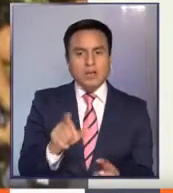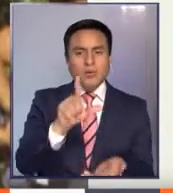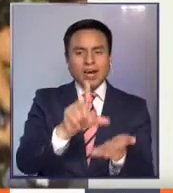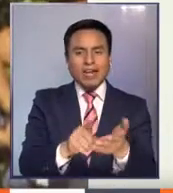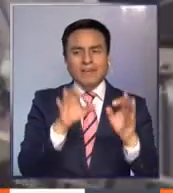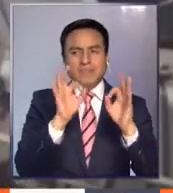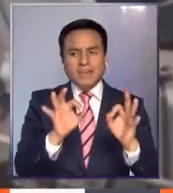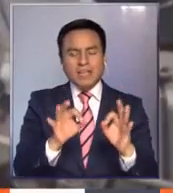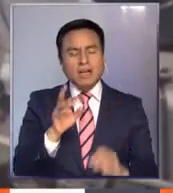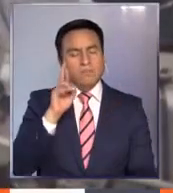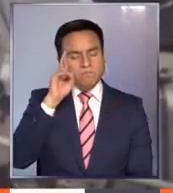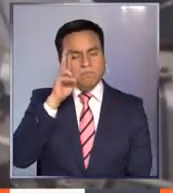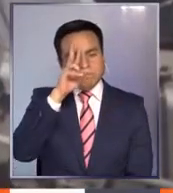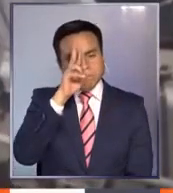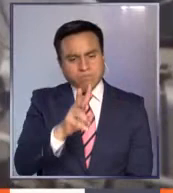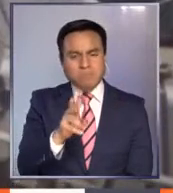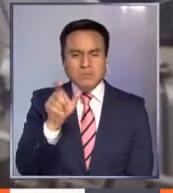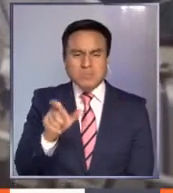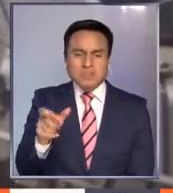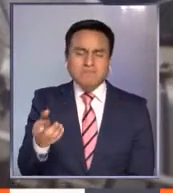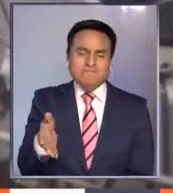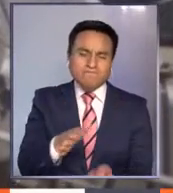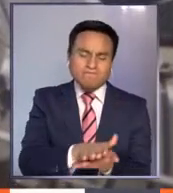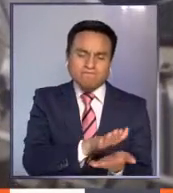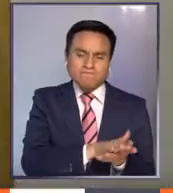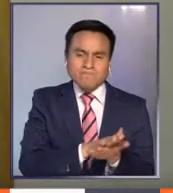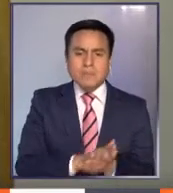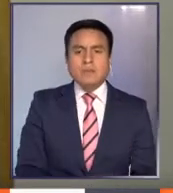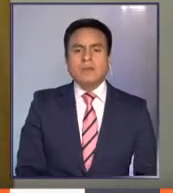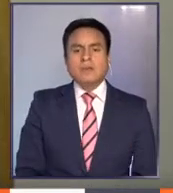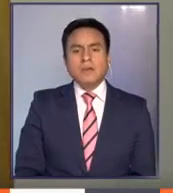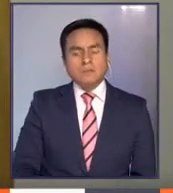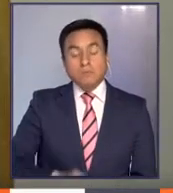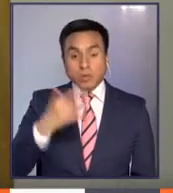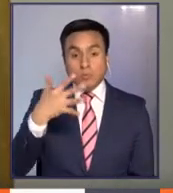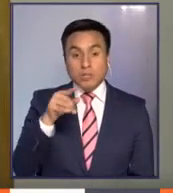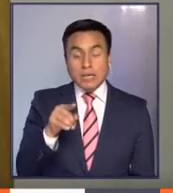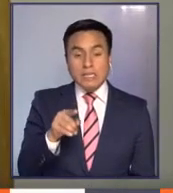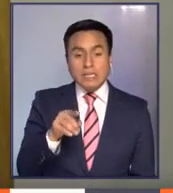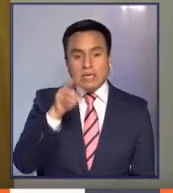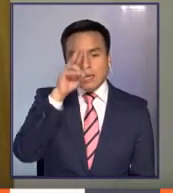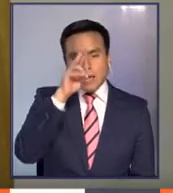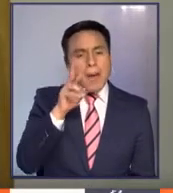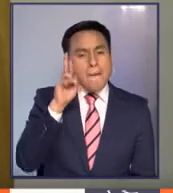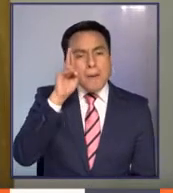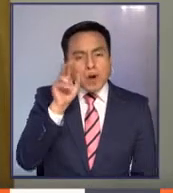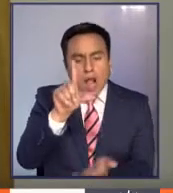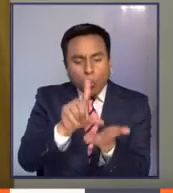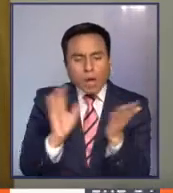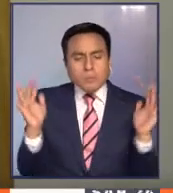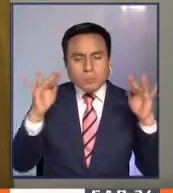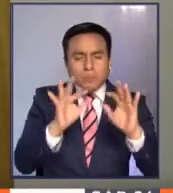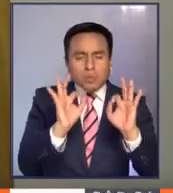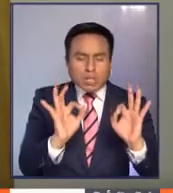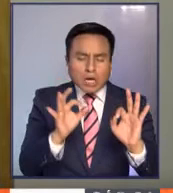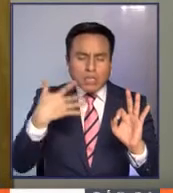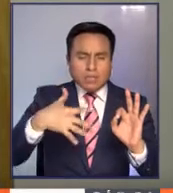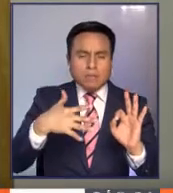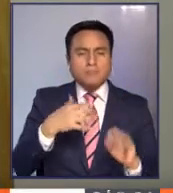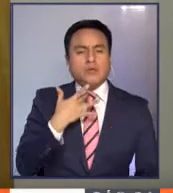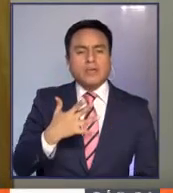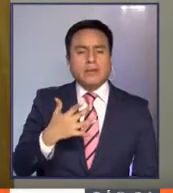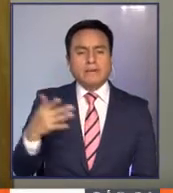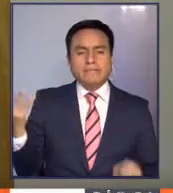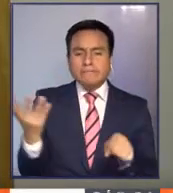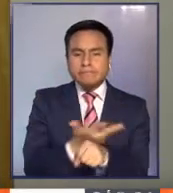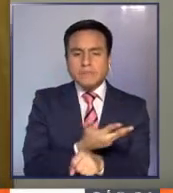para conmemorar a quienes perdieron la vida. Es muy importante el memorial porque no nos olvidemos que en esta